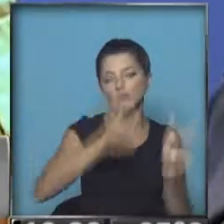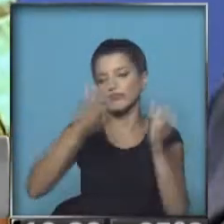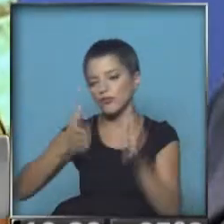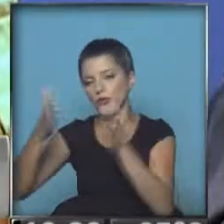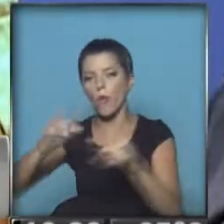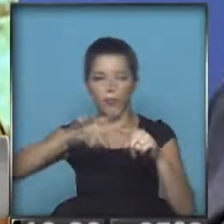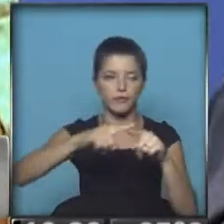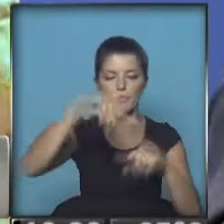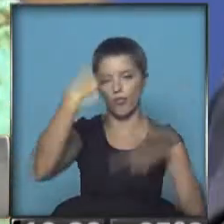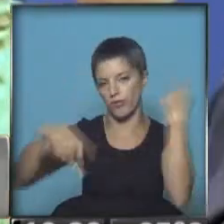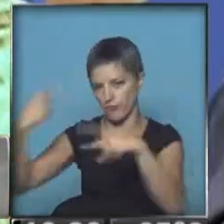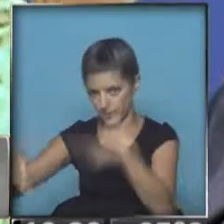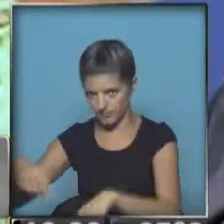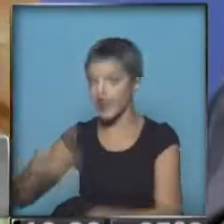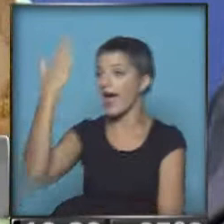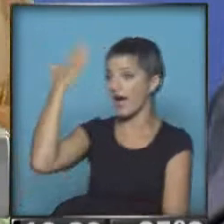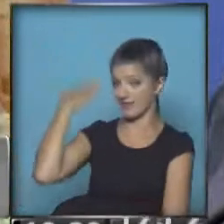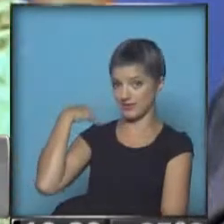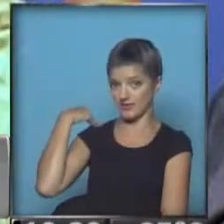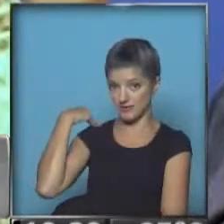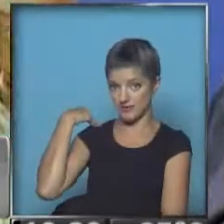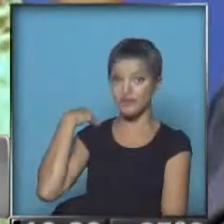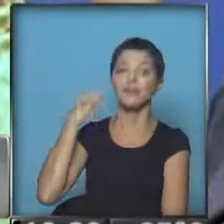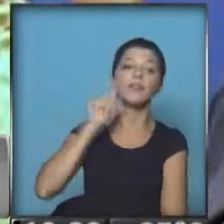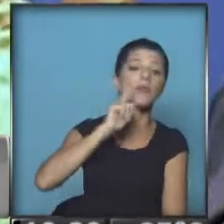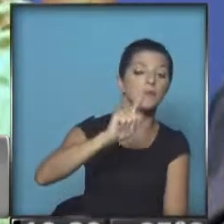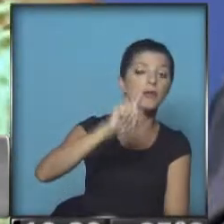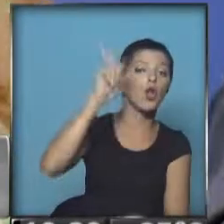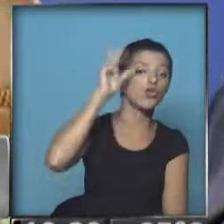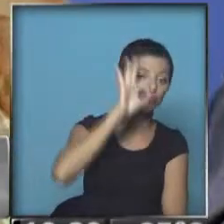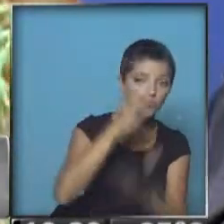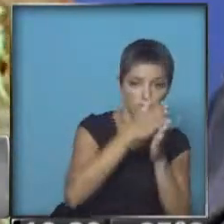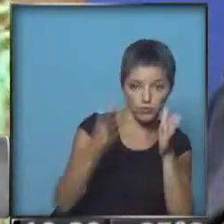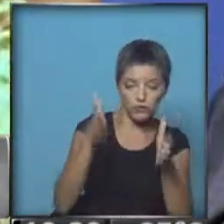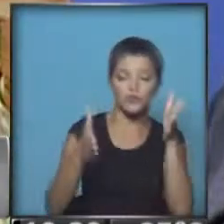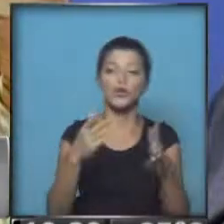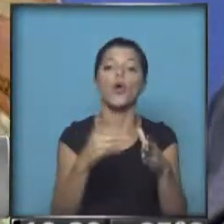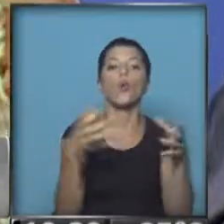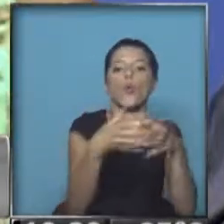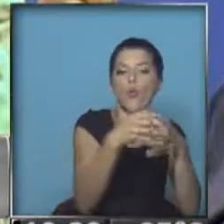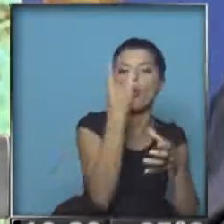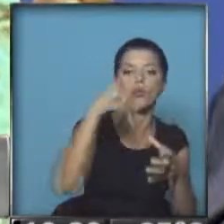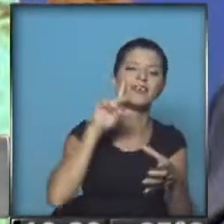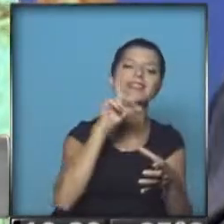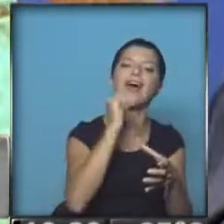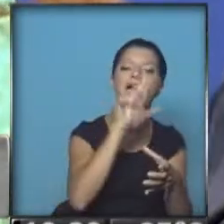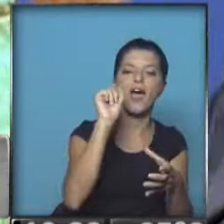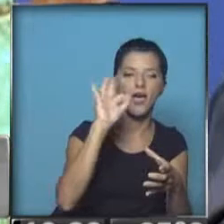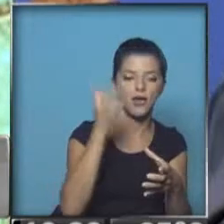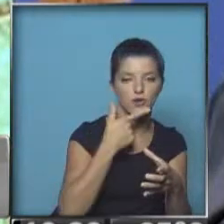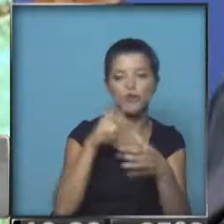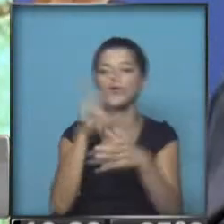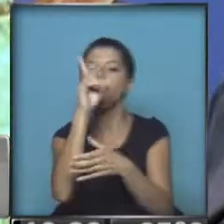políticos, desde el siglo XIX, signada por el enfrentamiento entre unitarios y federales, que en definitiva también